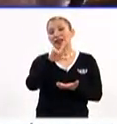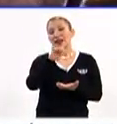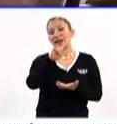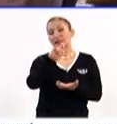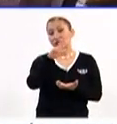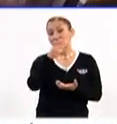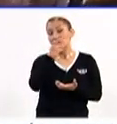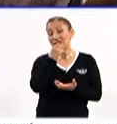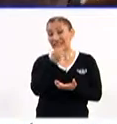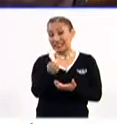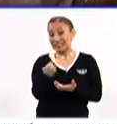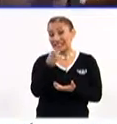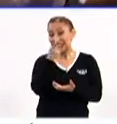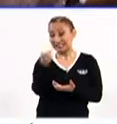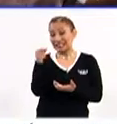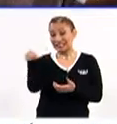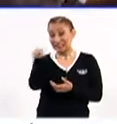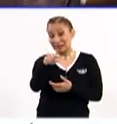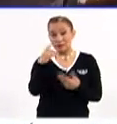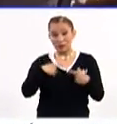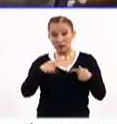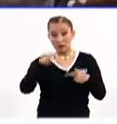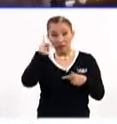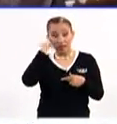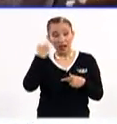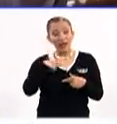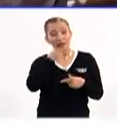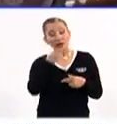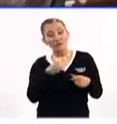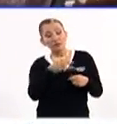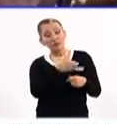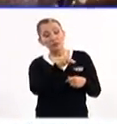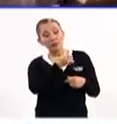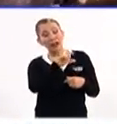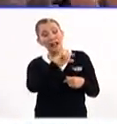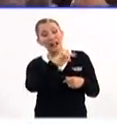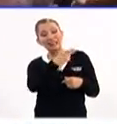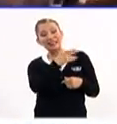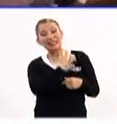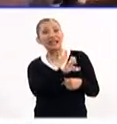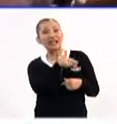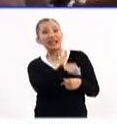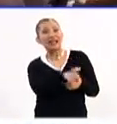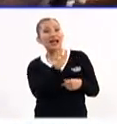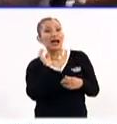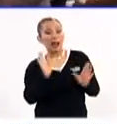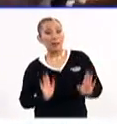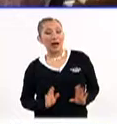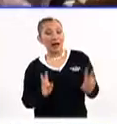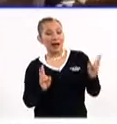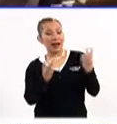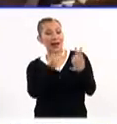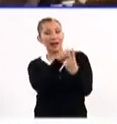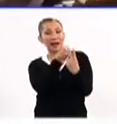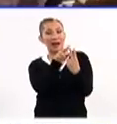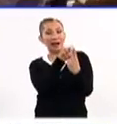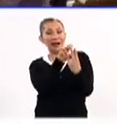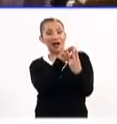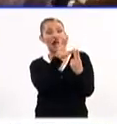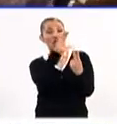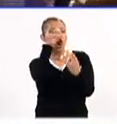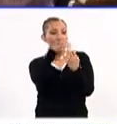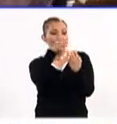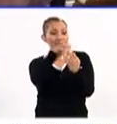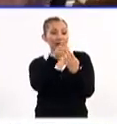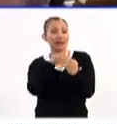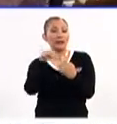comenta que los indígenas llamaban Malinche a la pareja que conformaban